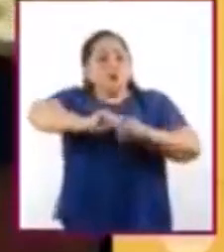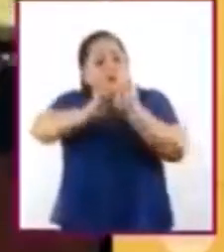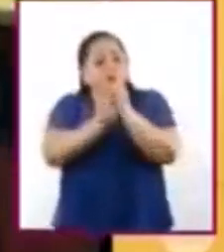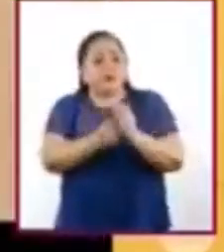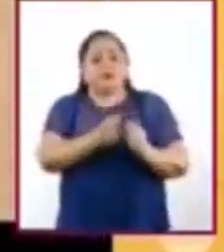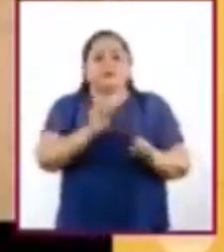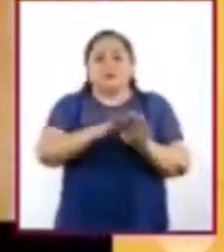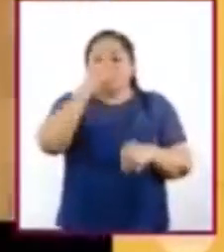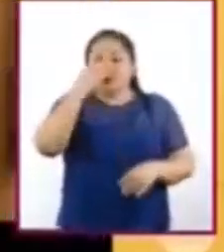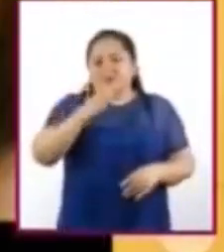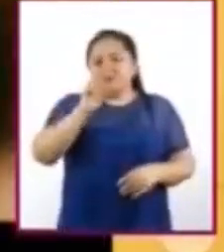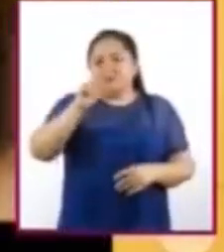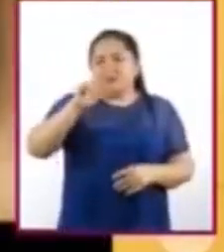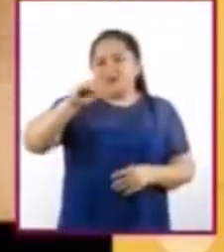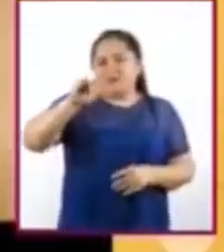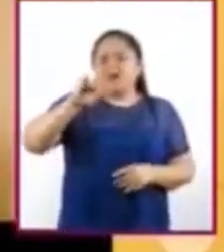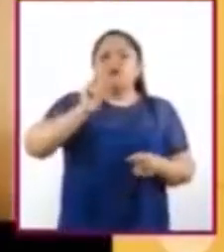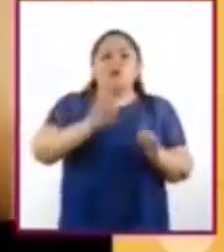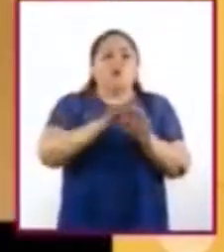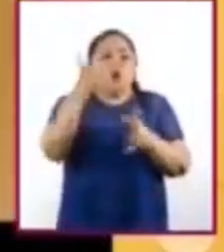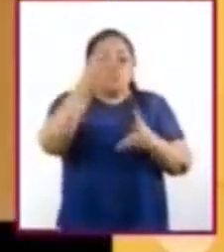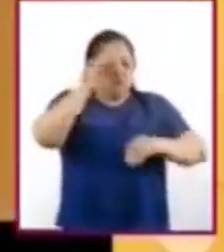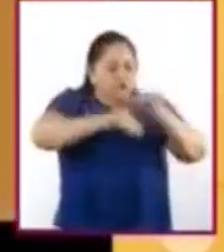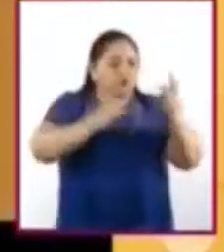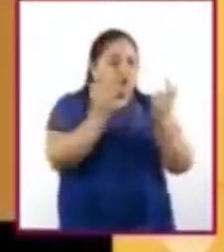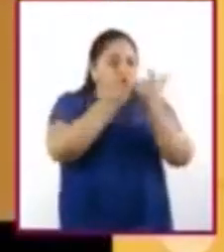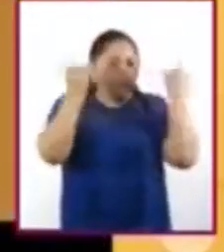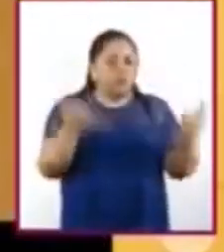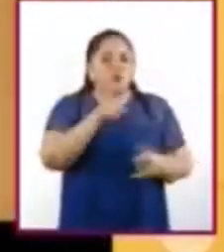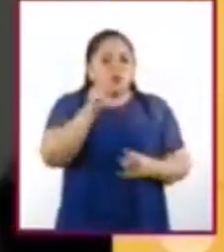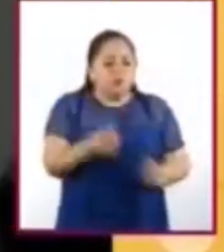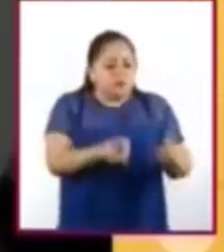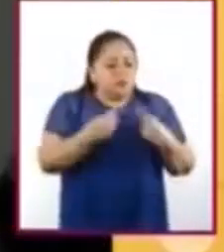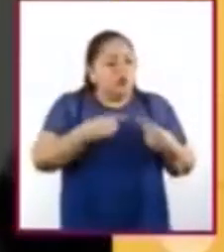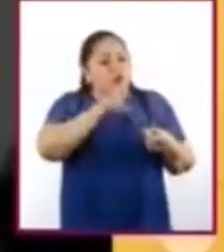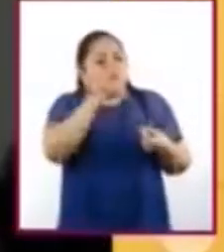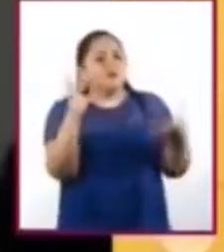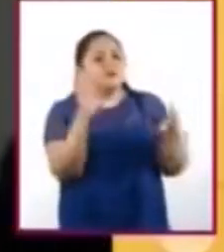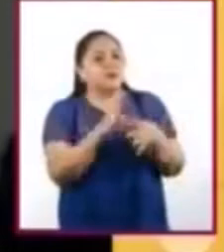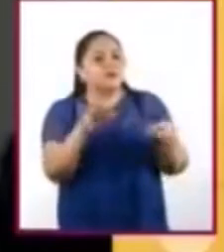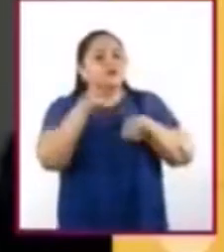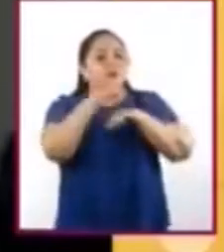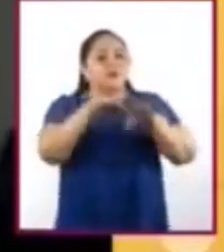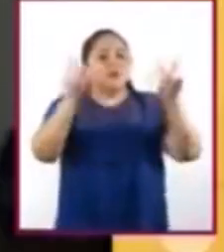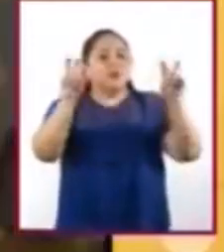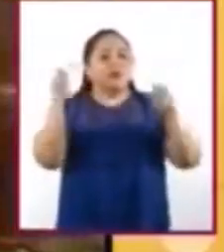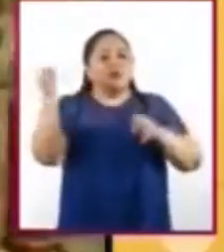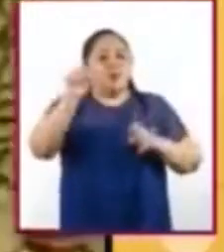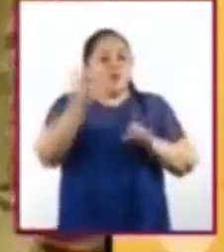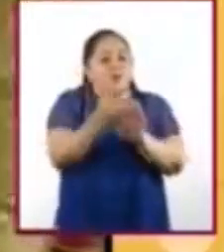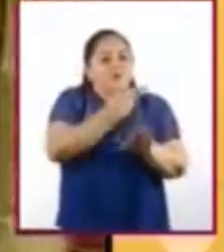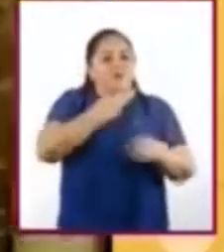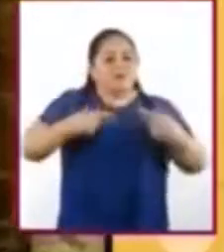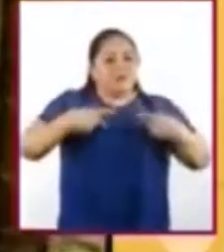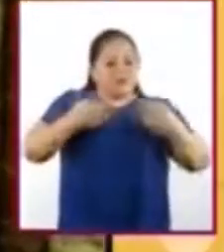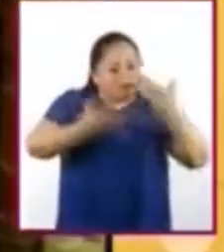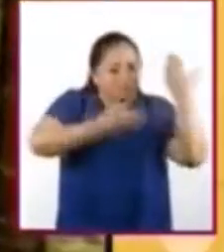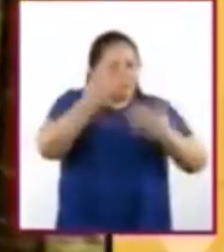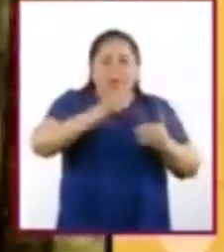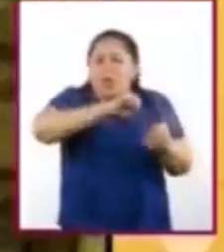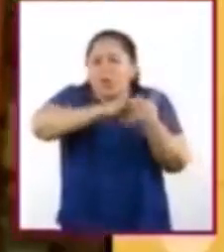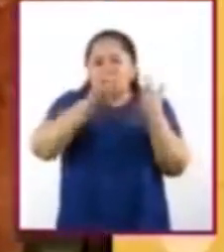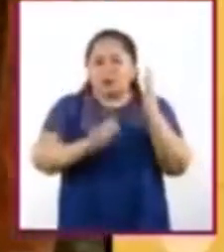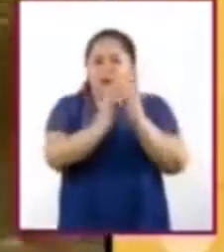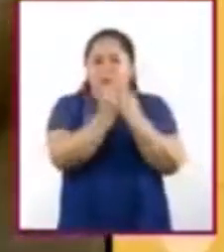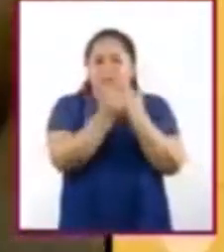las primarias, las elaboran los historiadores y nos proporcionan una explicación sobre los temas que analizan. Por ejemplo, los libros